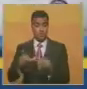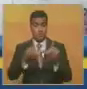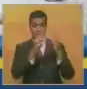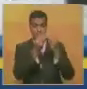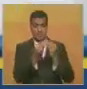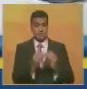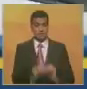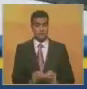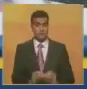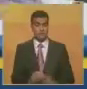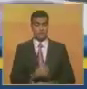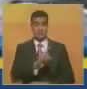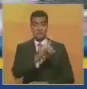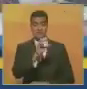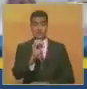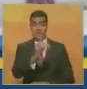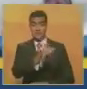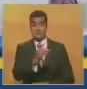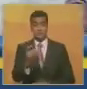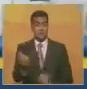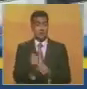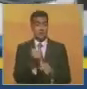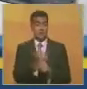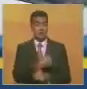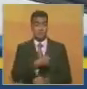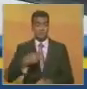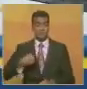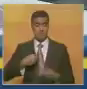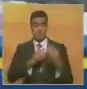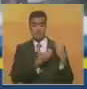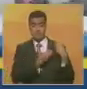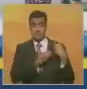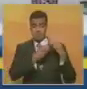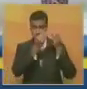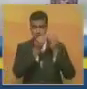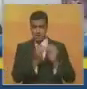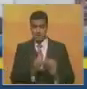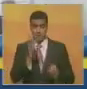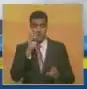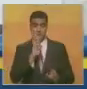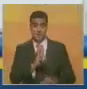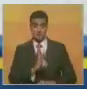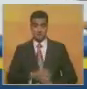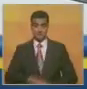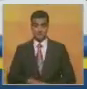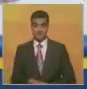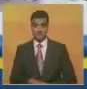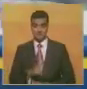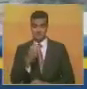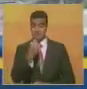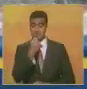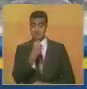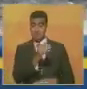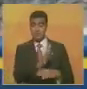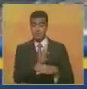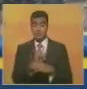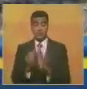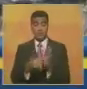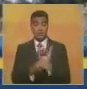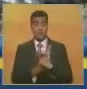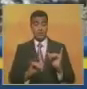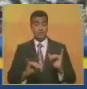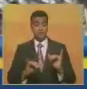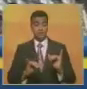mantenimiento 100 personas trabajando en nuestras cuadrillas de reciclaje el gobernador de Miranda informó que el dispositivo culminará el